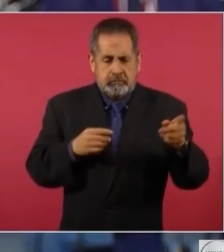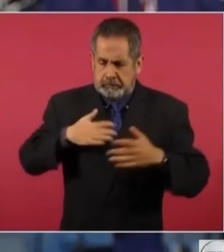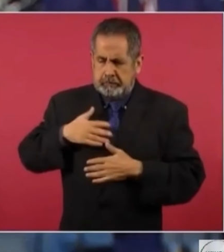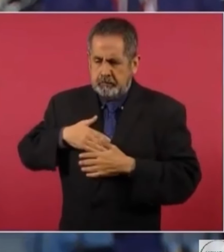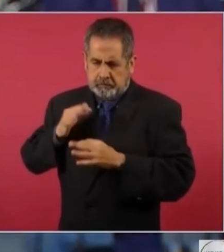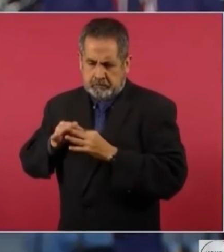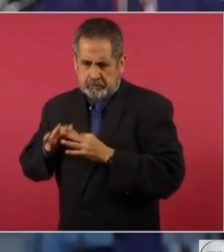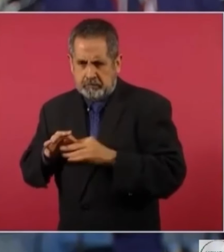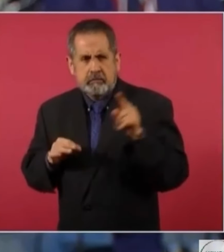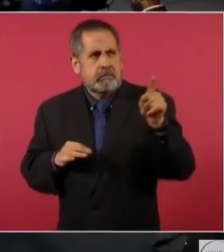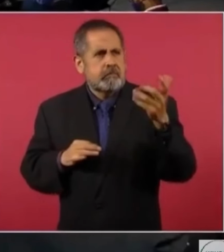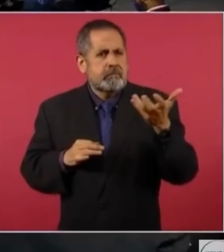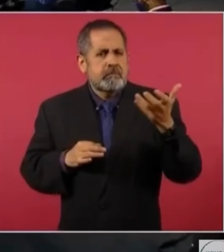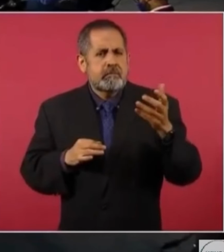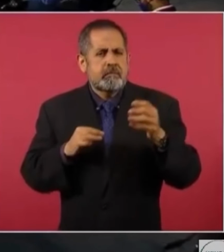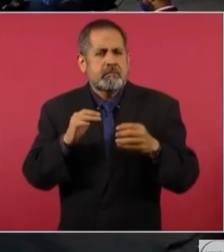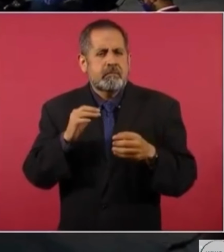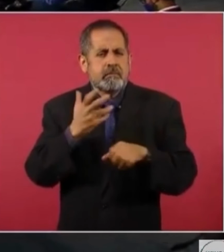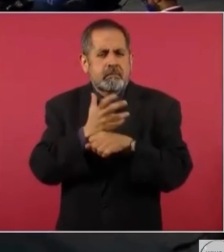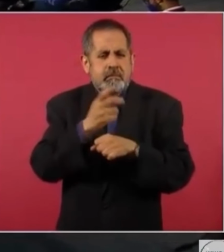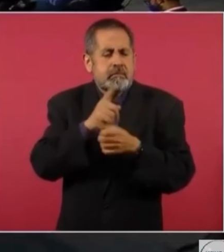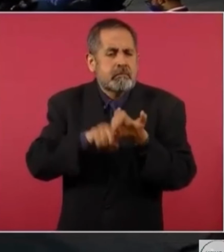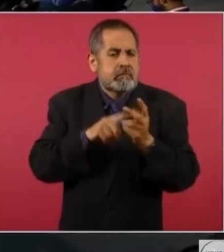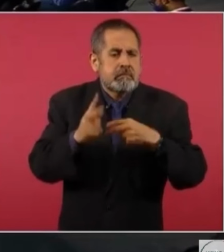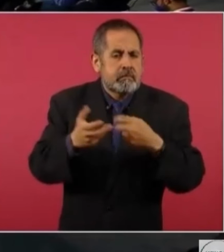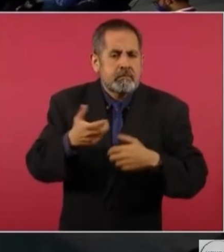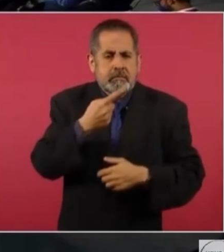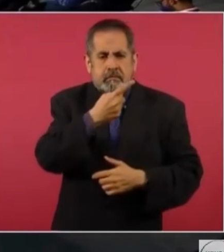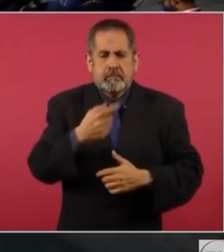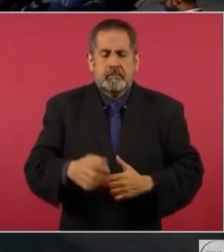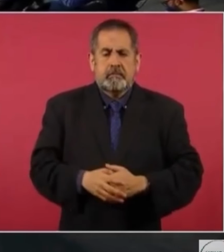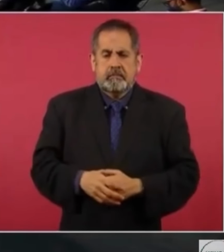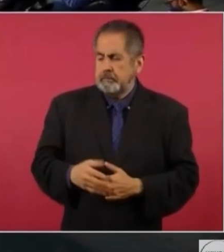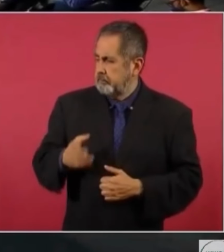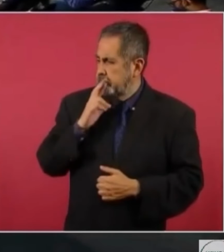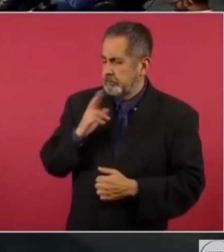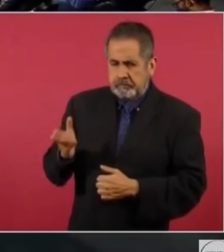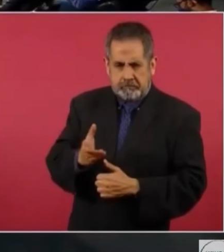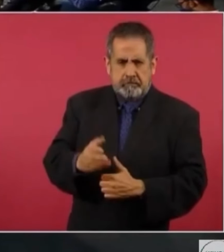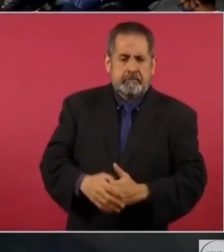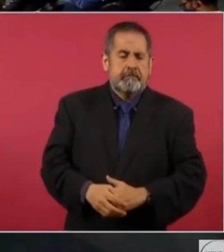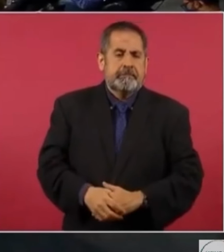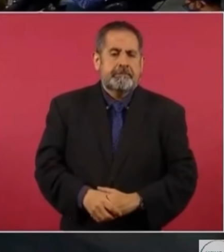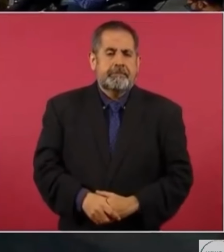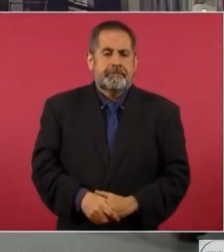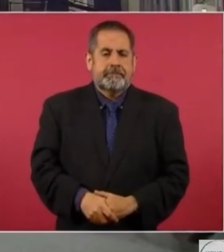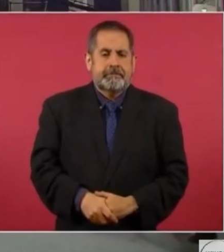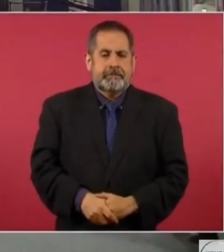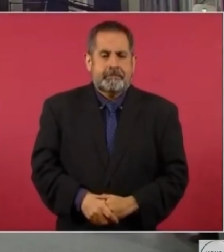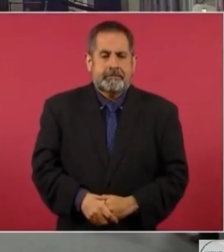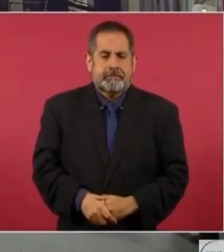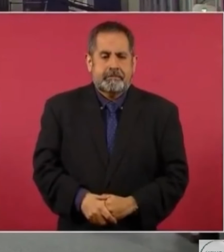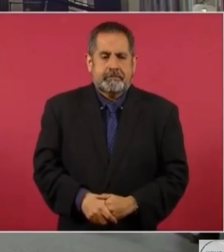Bicentenario. Esa sería la primera pregunta. Sí, a ver, Marcelo.